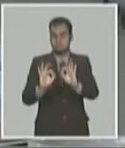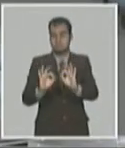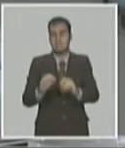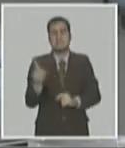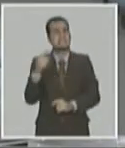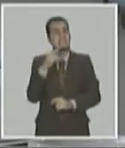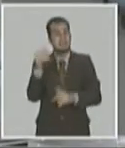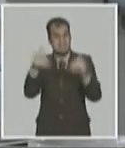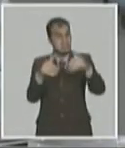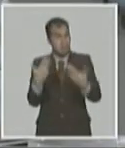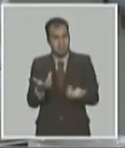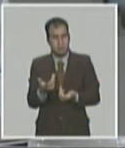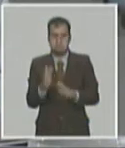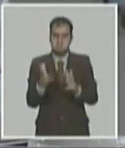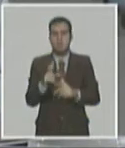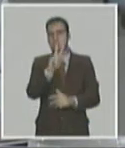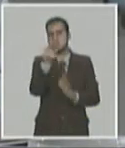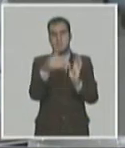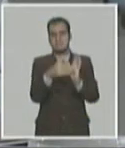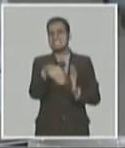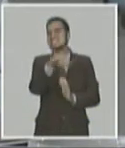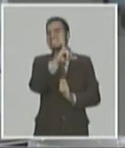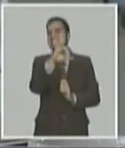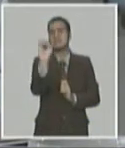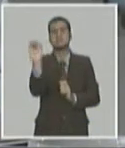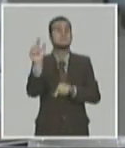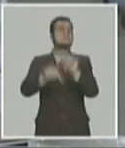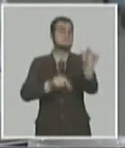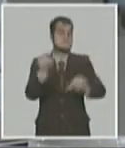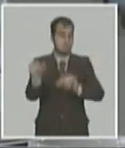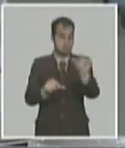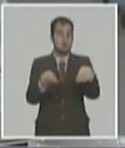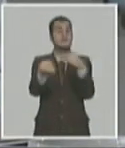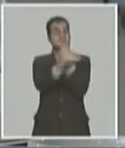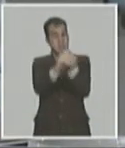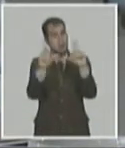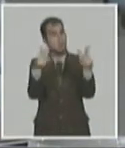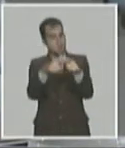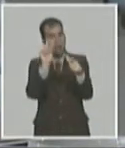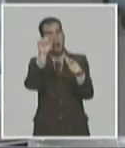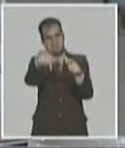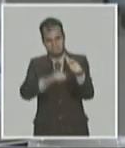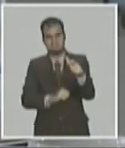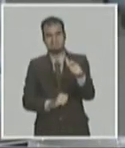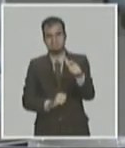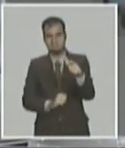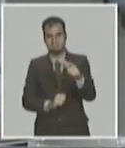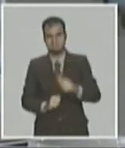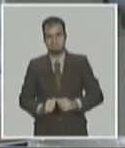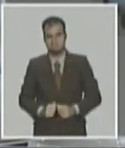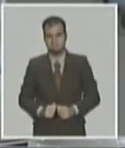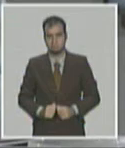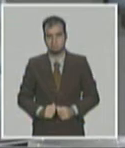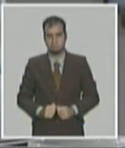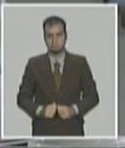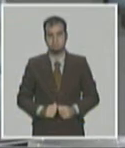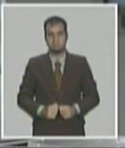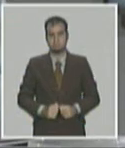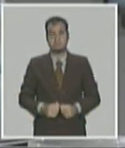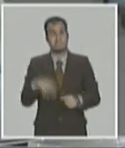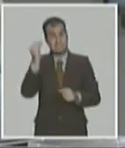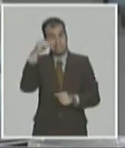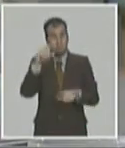2.600 personas en esta reunión a través de videoconferencia y garantizando el cumplimiento de todas las medidas